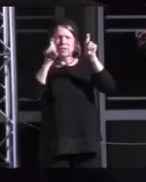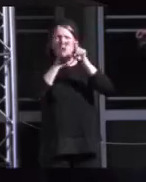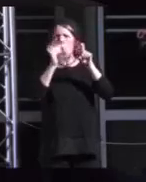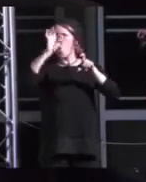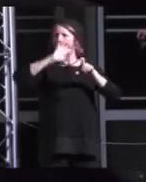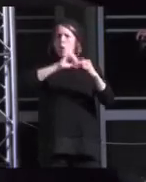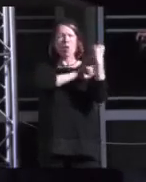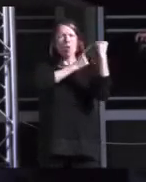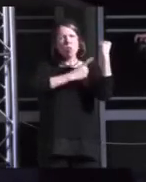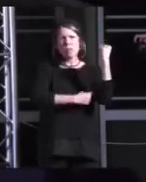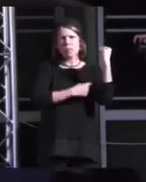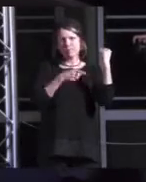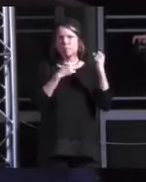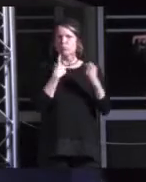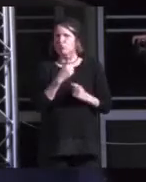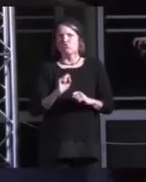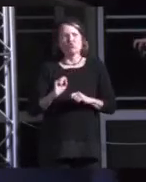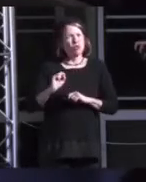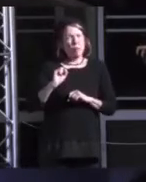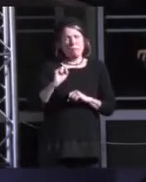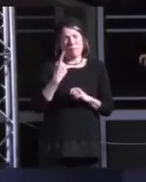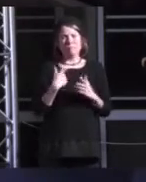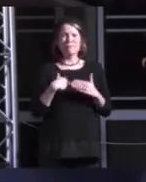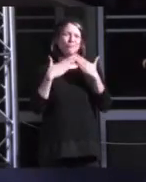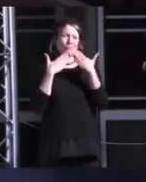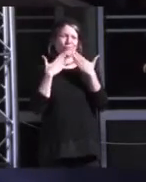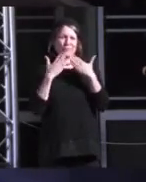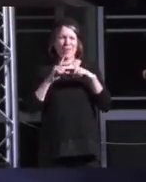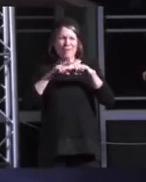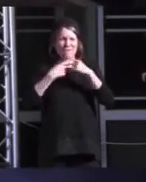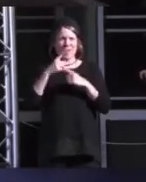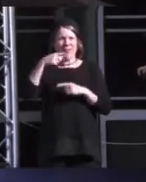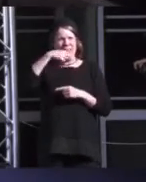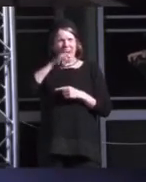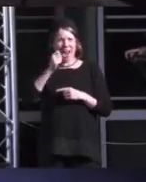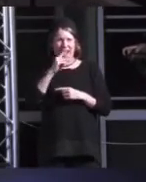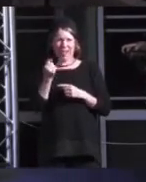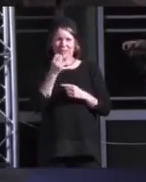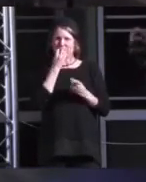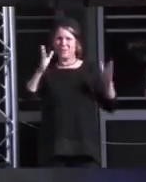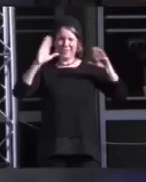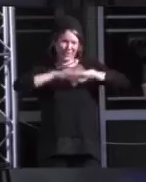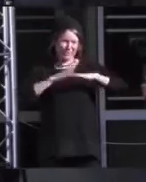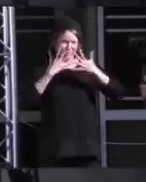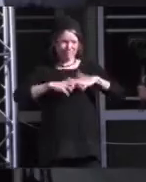o deportivo, es lo que más cuesta. Así es que nada, muchísimas gracias a la familia Grada y bonita noche.